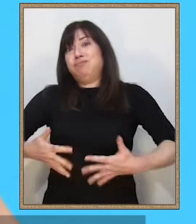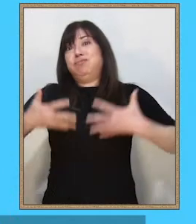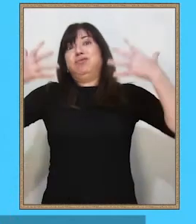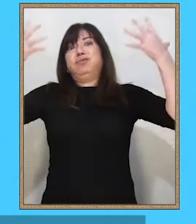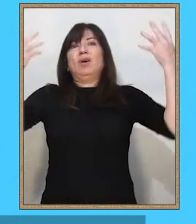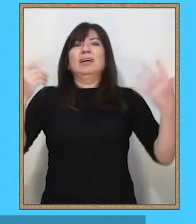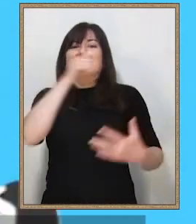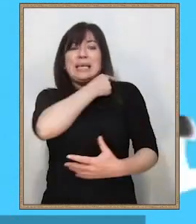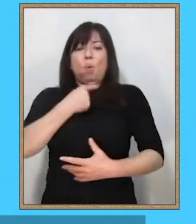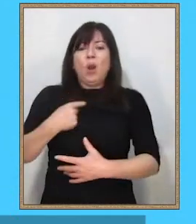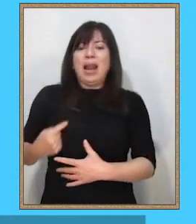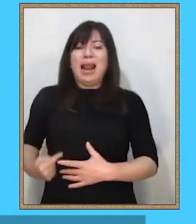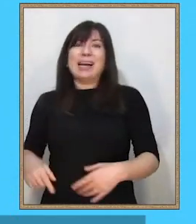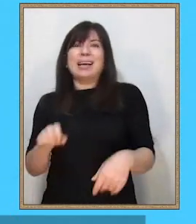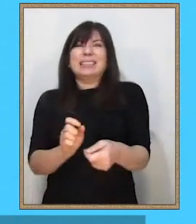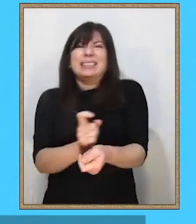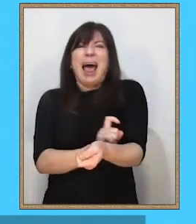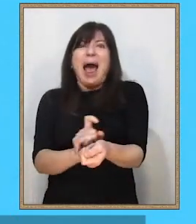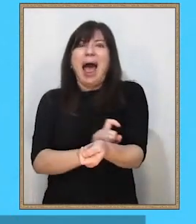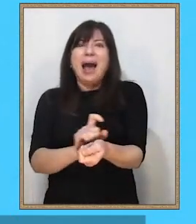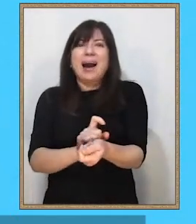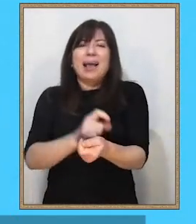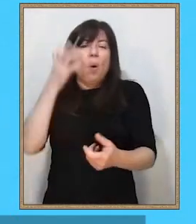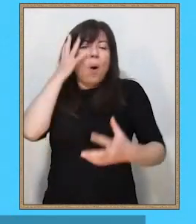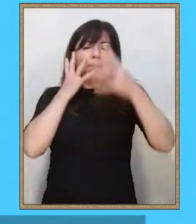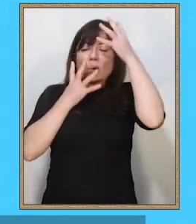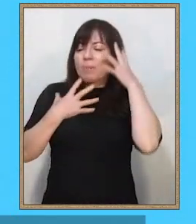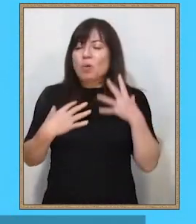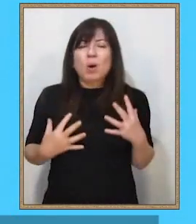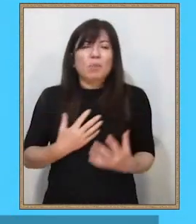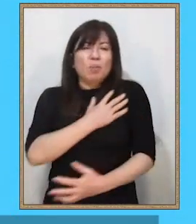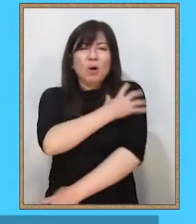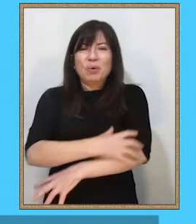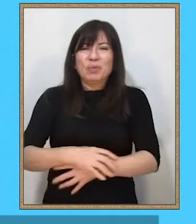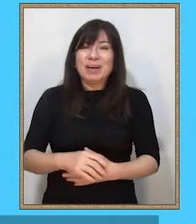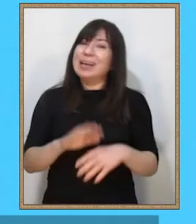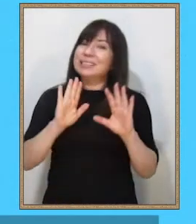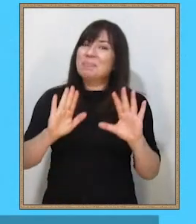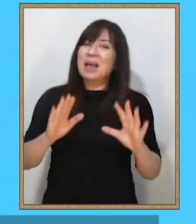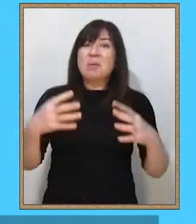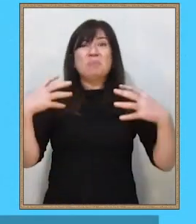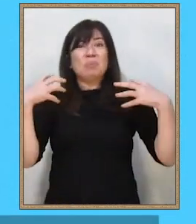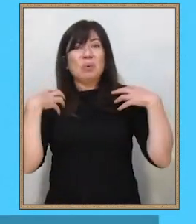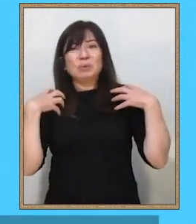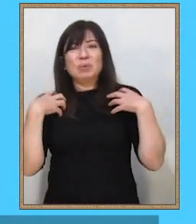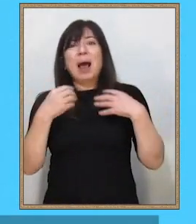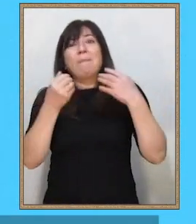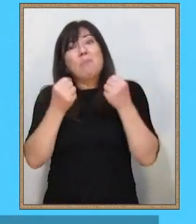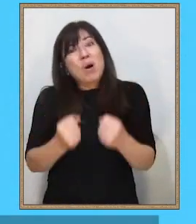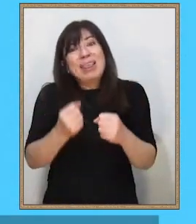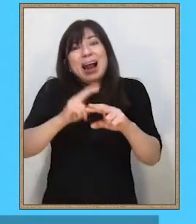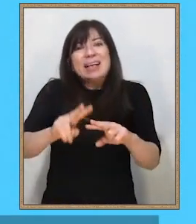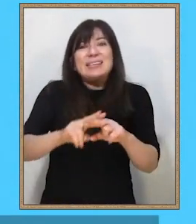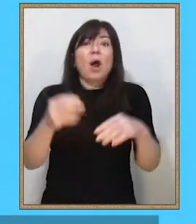y empezó a circular toda mi sangre chispeante por todo el cuerpo. Espero que esta postura la puedan